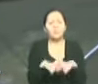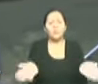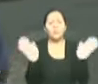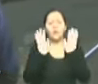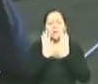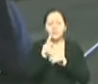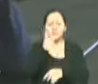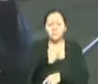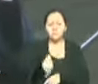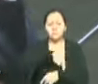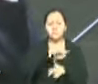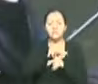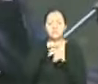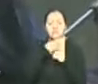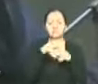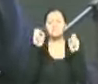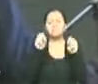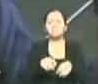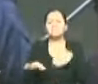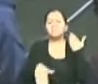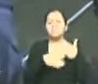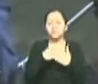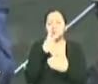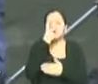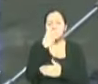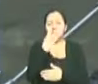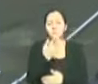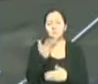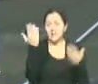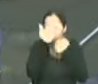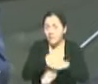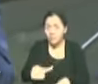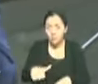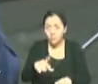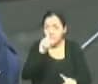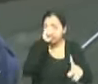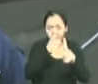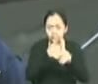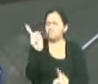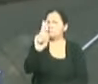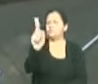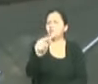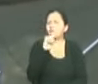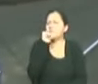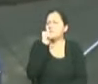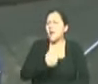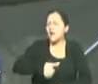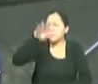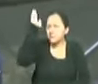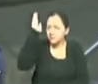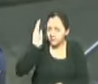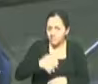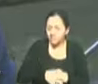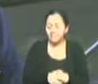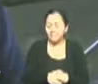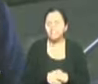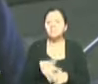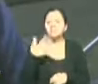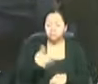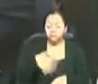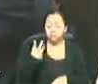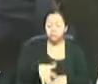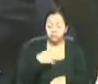circunstancia, todavía la misión no estará cumplida, compañeros y compañeras. Han sido